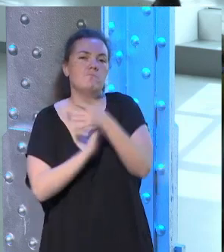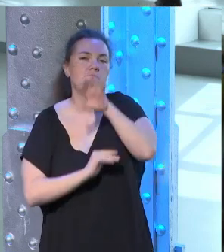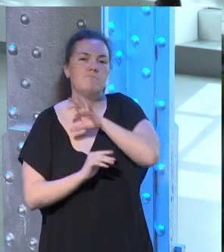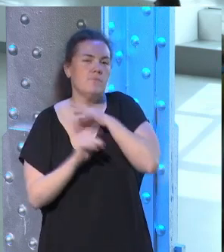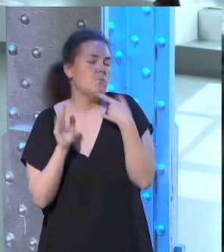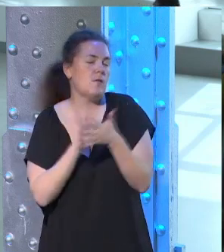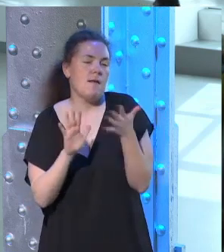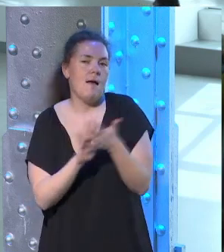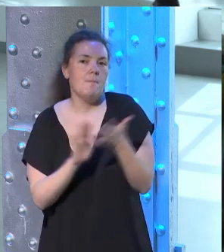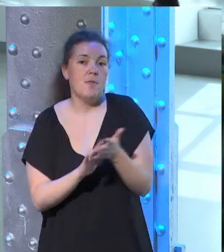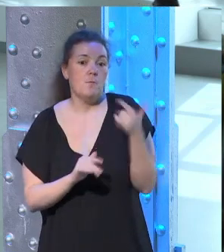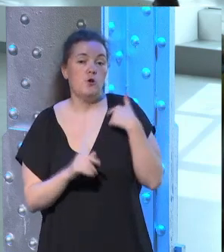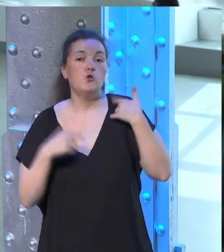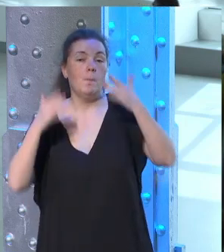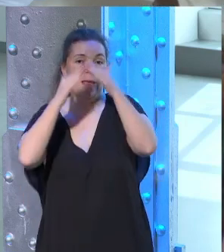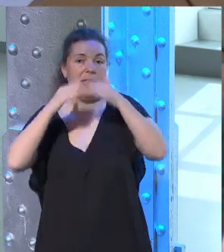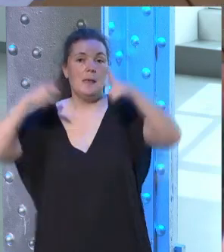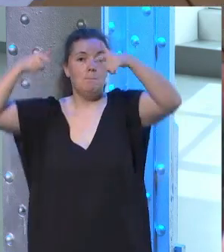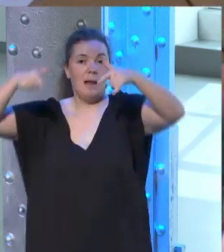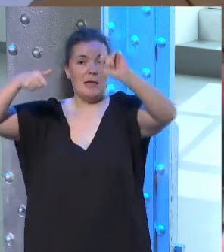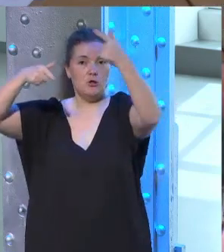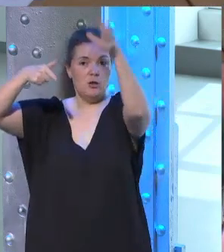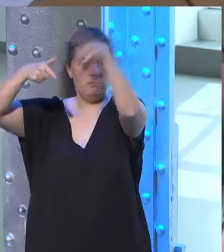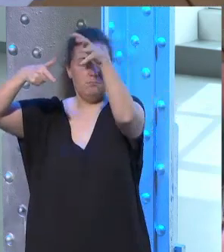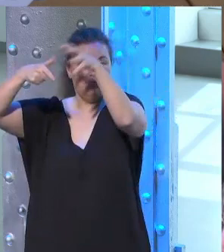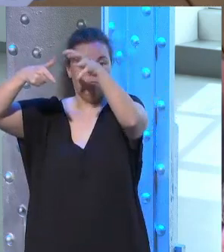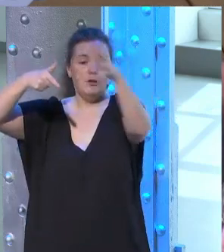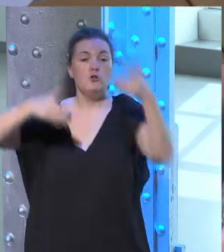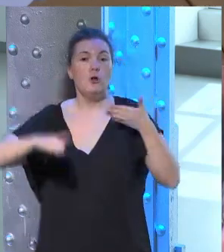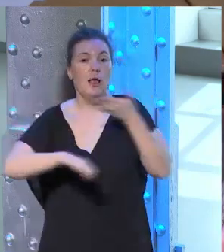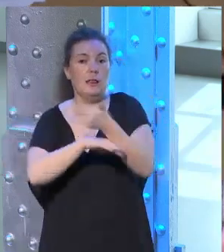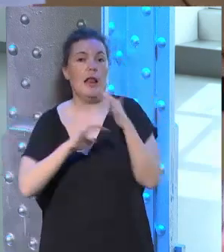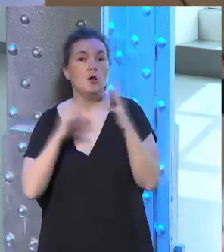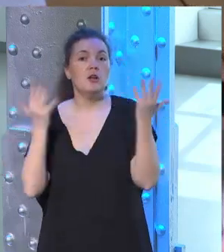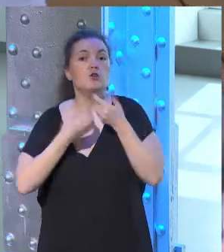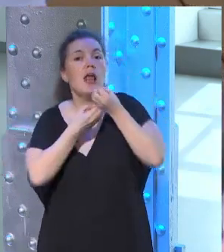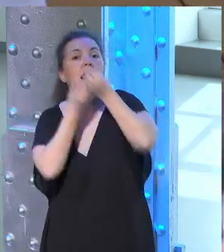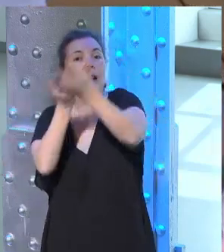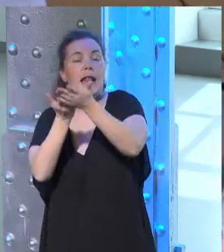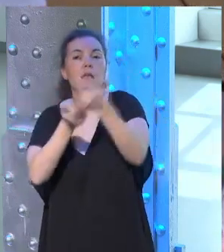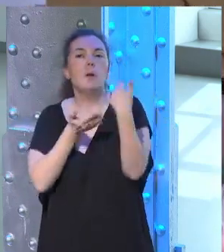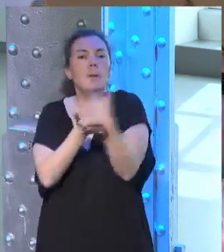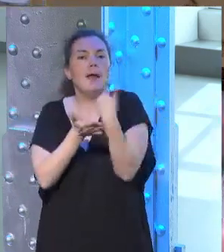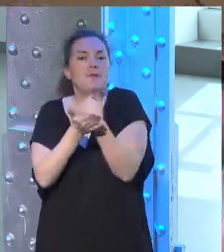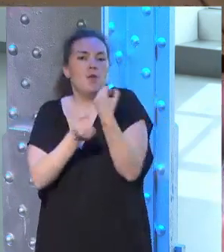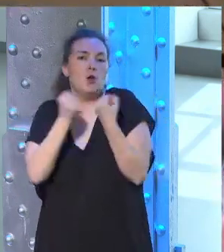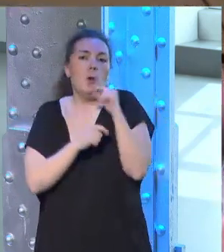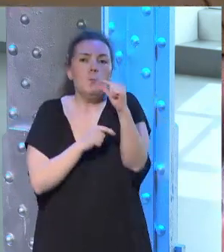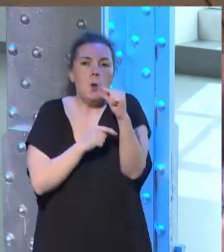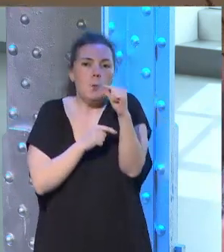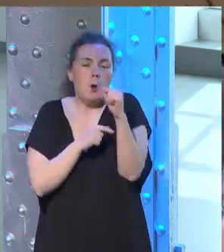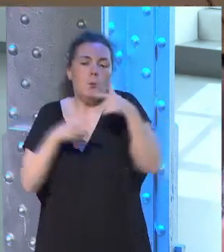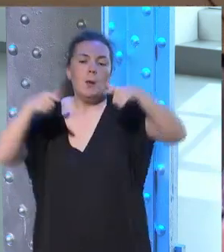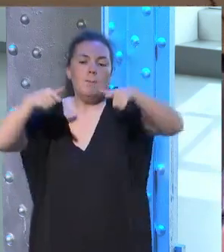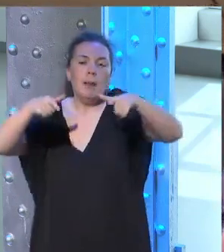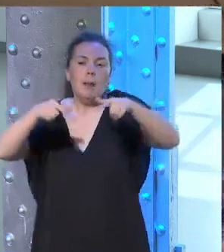muy rápido, pero yo tengo unas placas solares que cuando entré en el Congreso las declaré y me dan un beneficio económico. Pequeño, pequeño, porque son unas